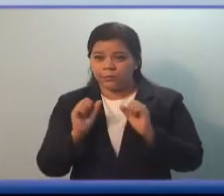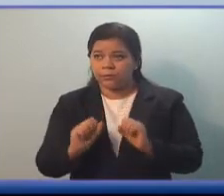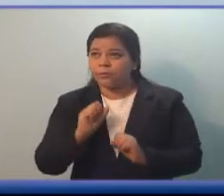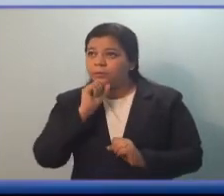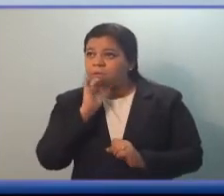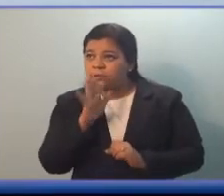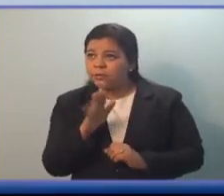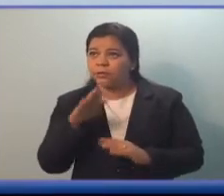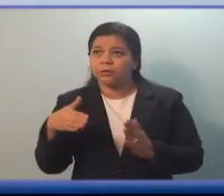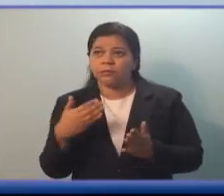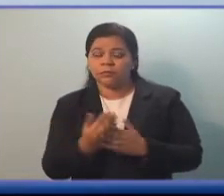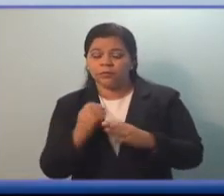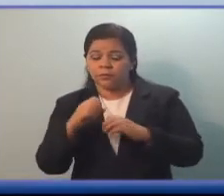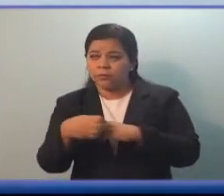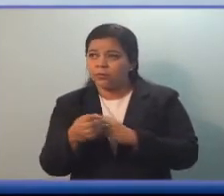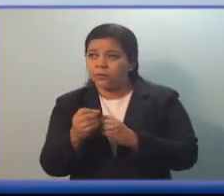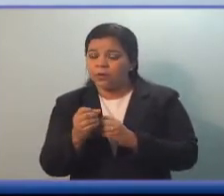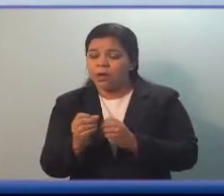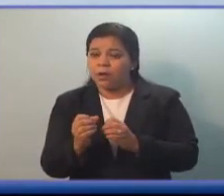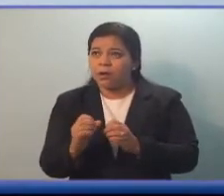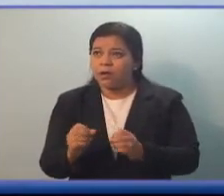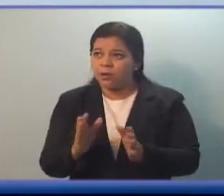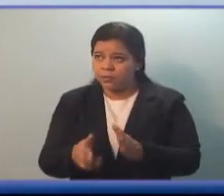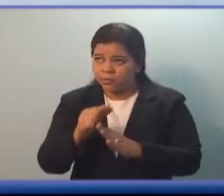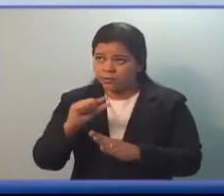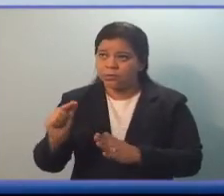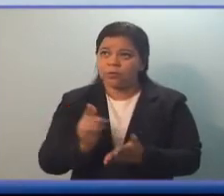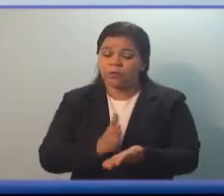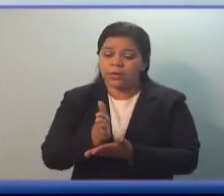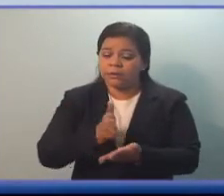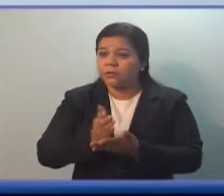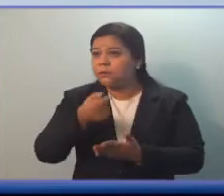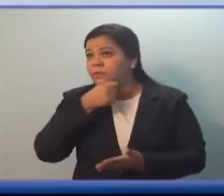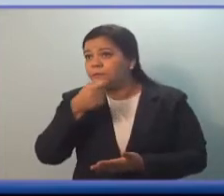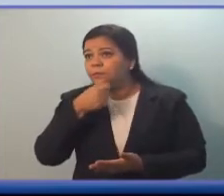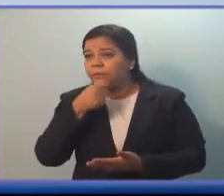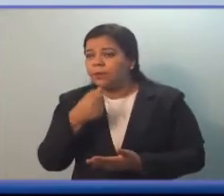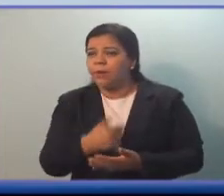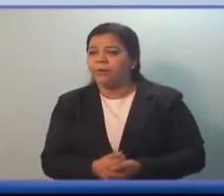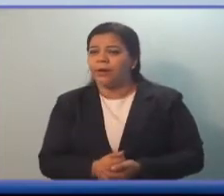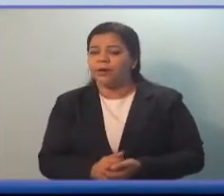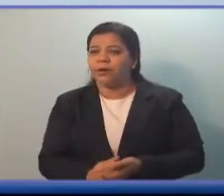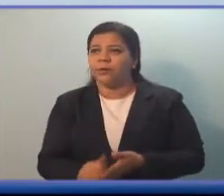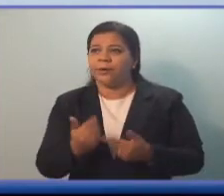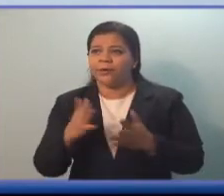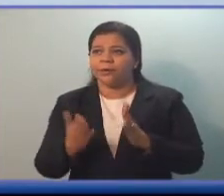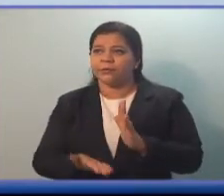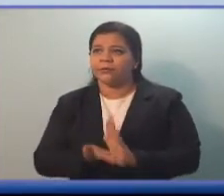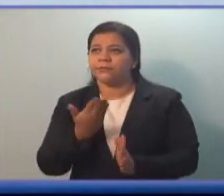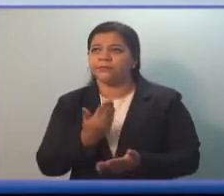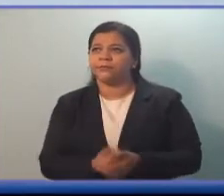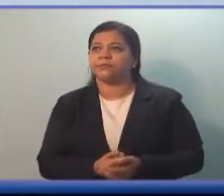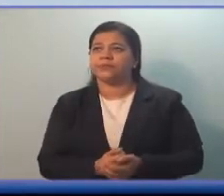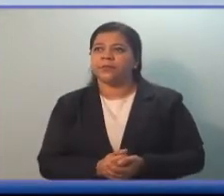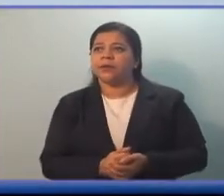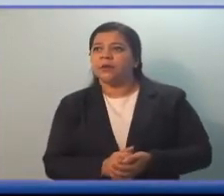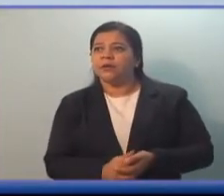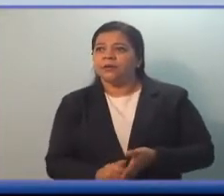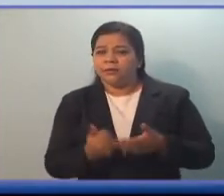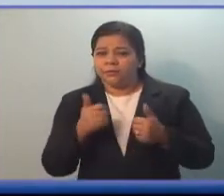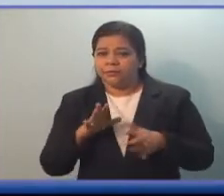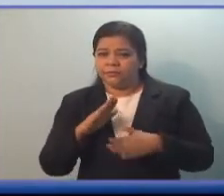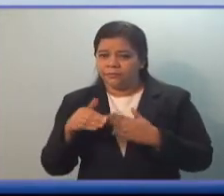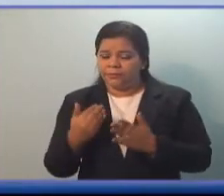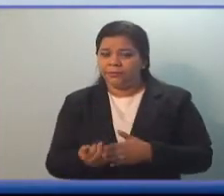los lineamientos que da el Instituto de Acceso a la Información Pública. También se ha creado un área que por cierto depende de la